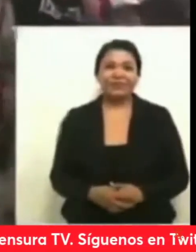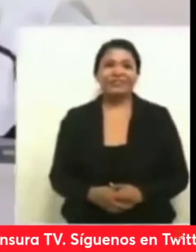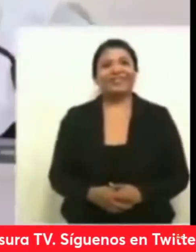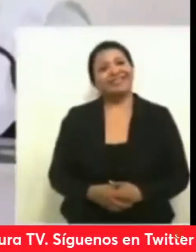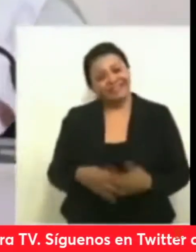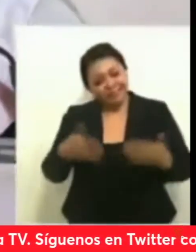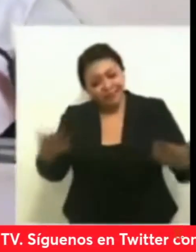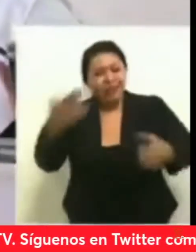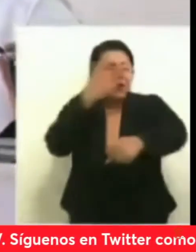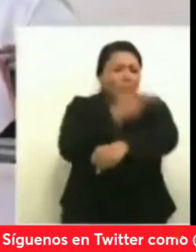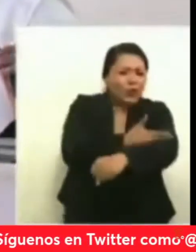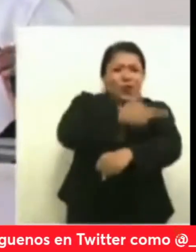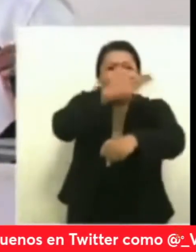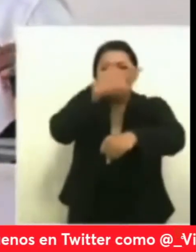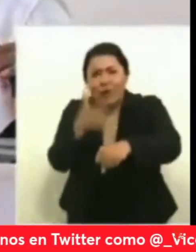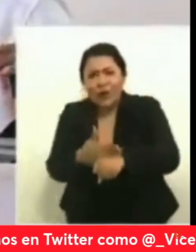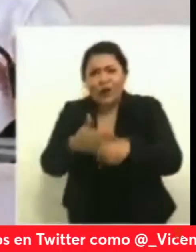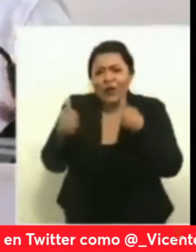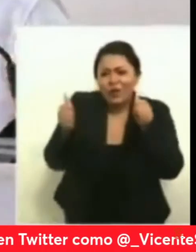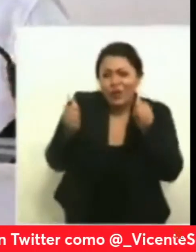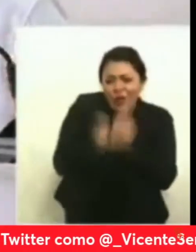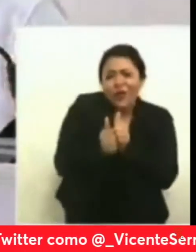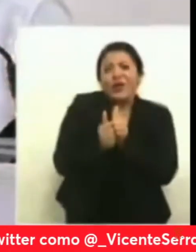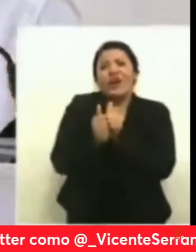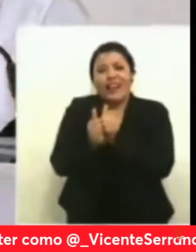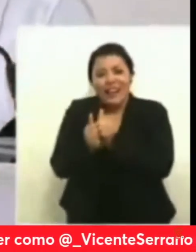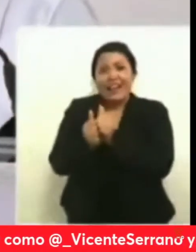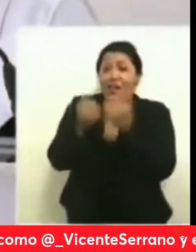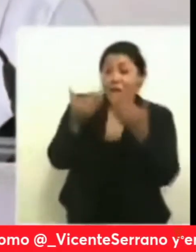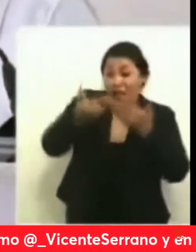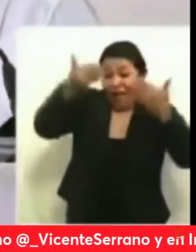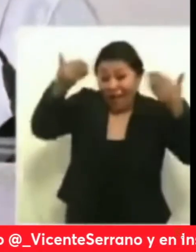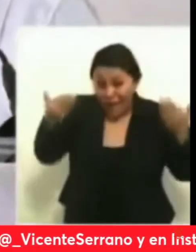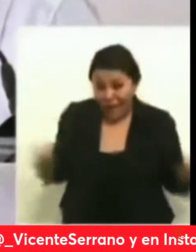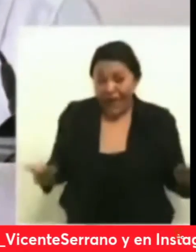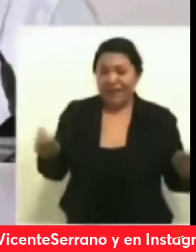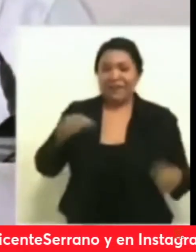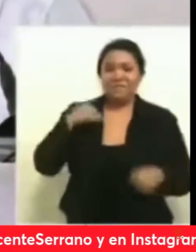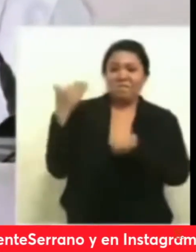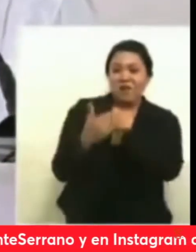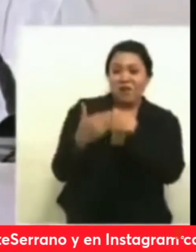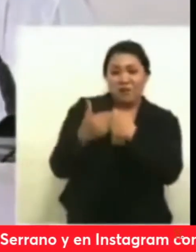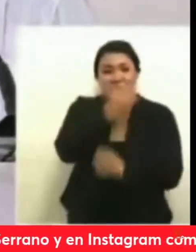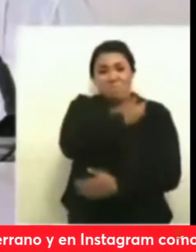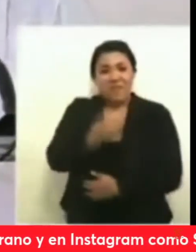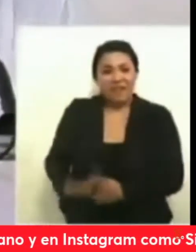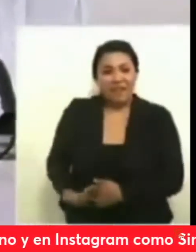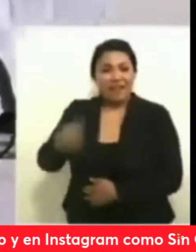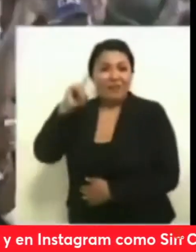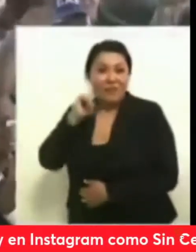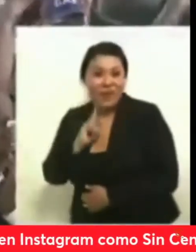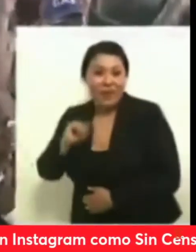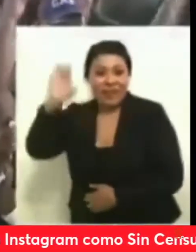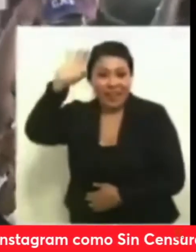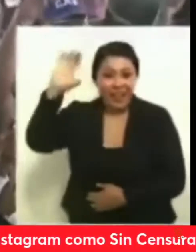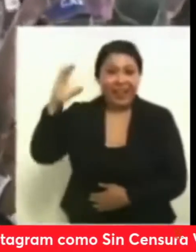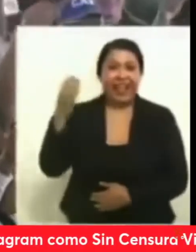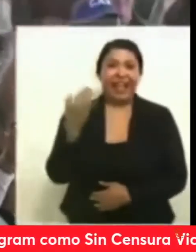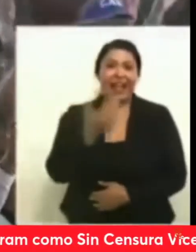Es un honor estar con Claudia hoy. Es un honor.